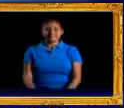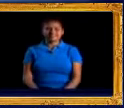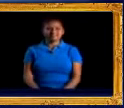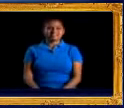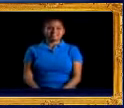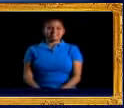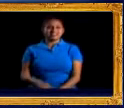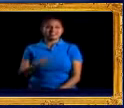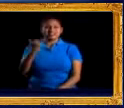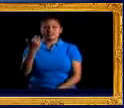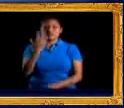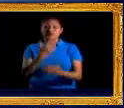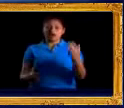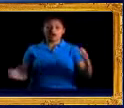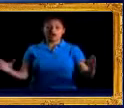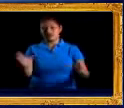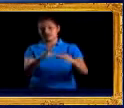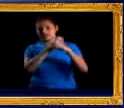ya fue arrebatada,